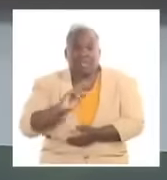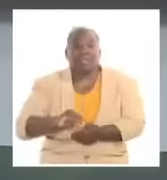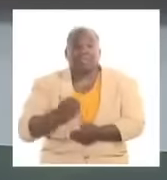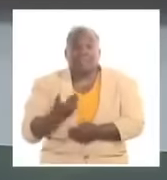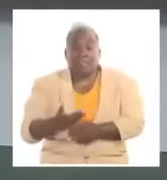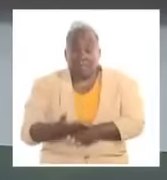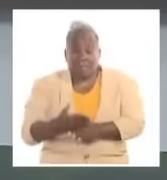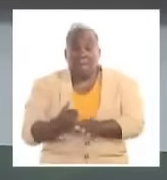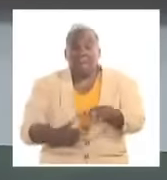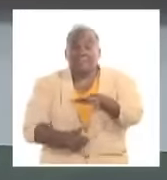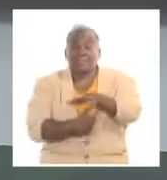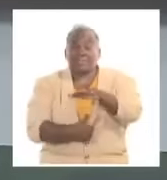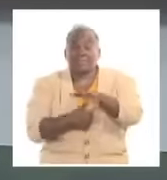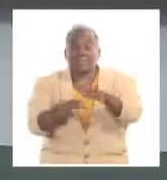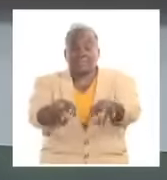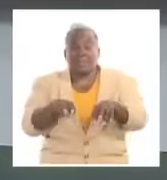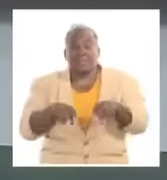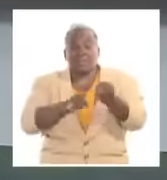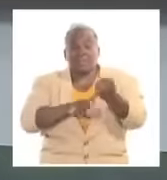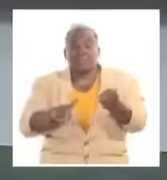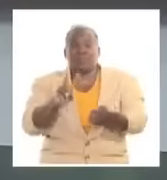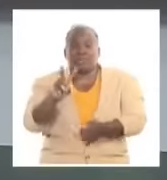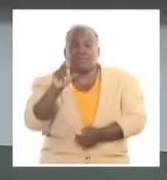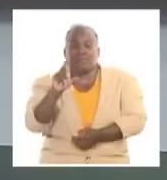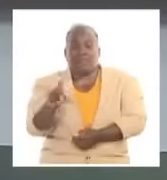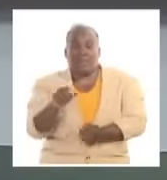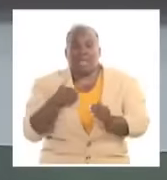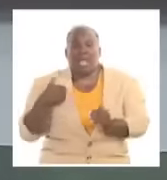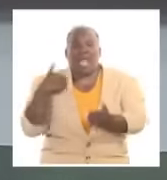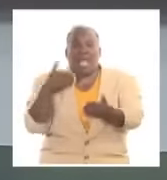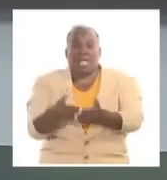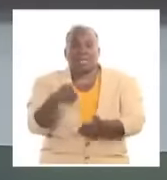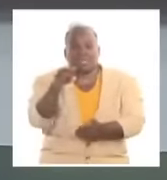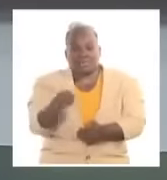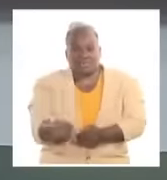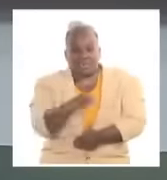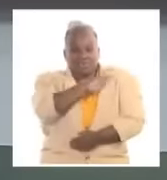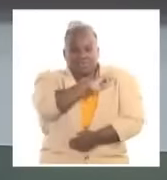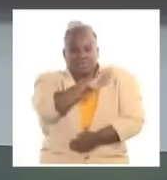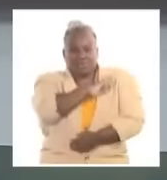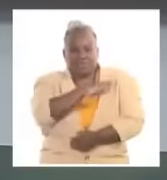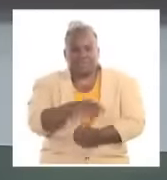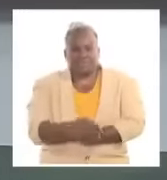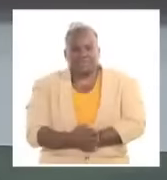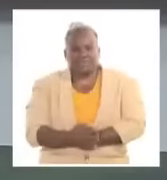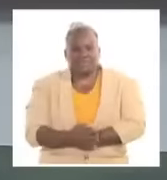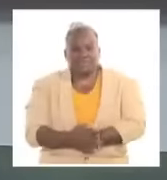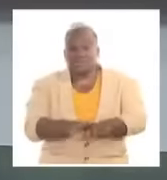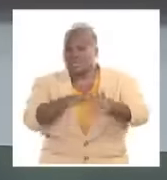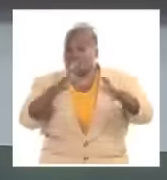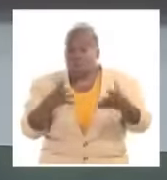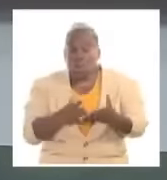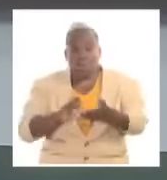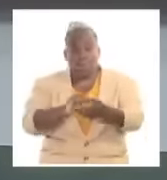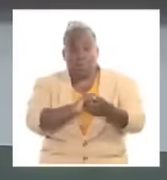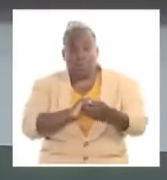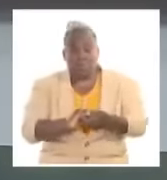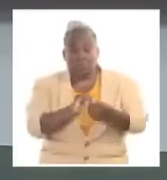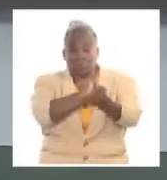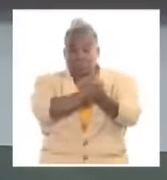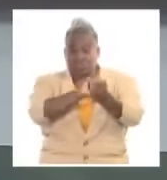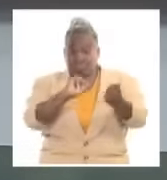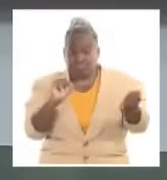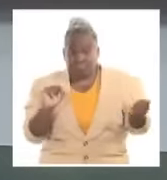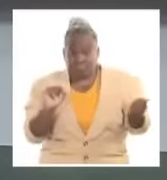y presidente de la Asamblea Provincial de Villa Clara hasta su actual responsabilidad. A todos los compañeros liberados de sus